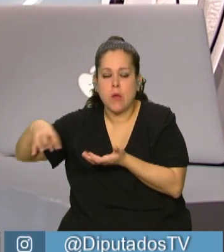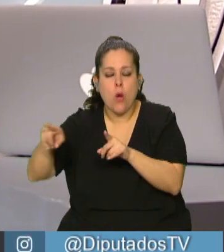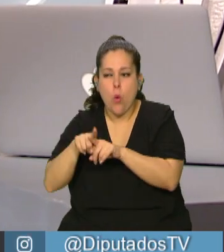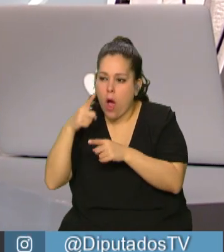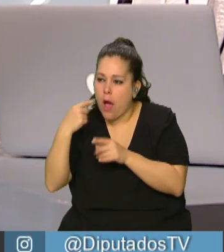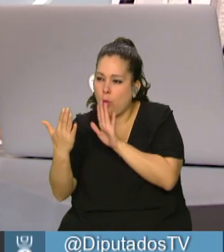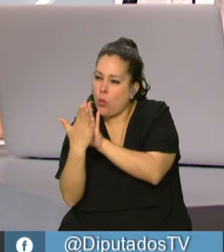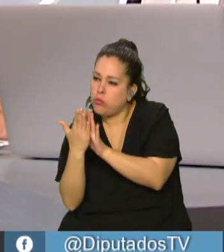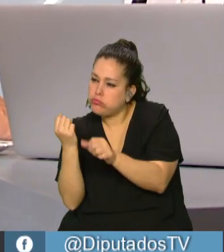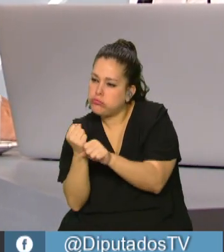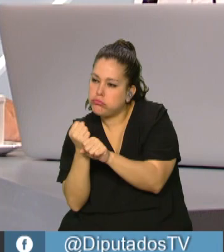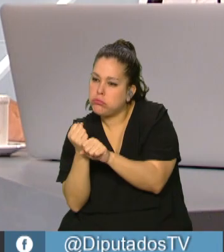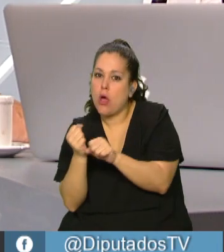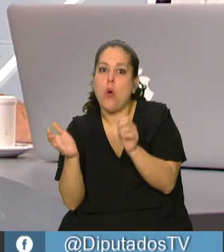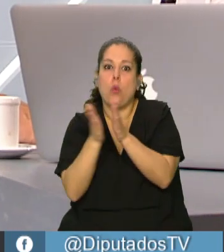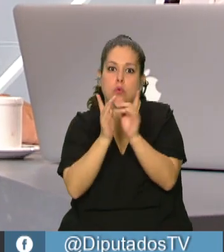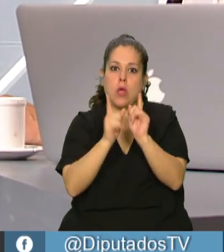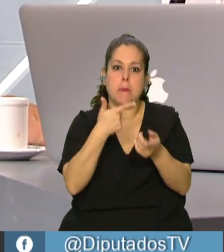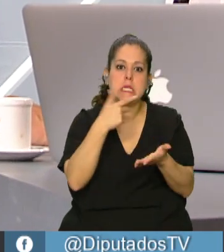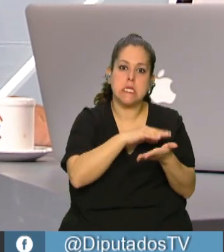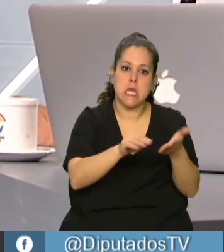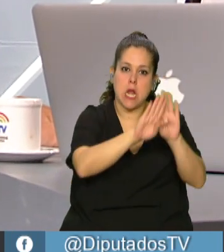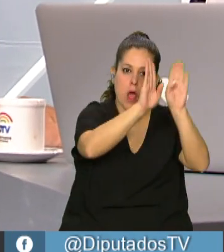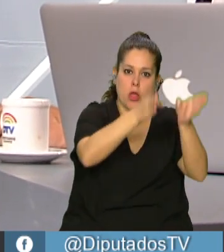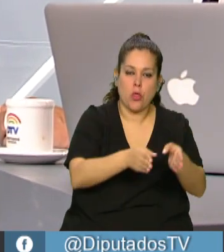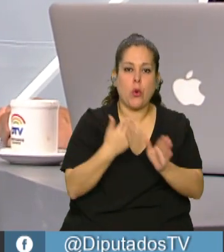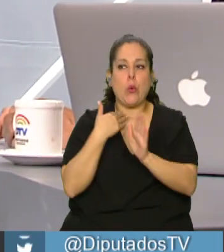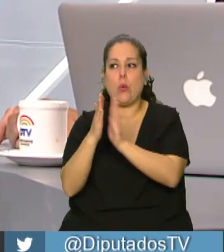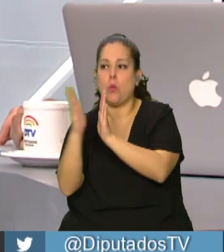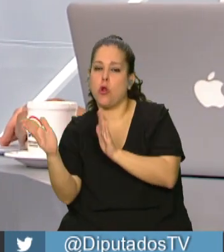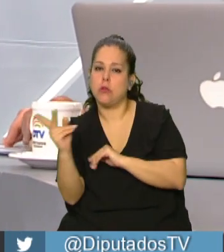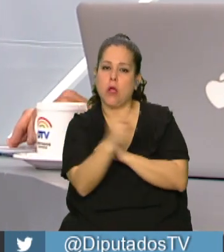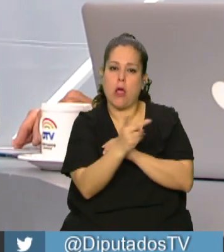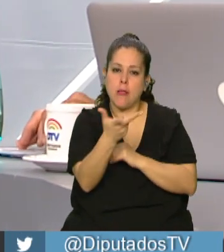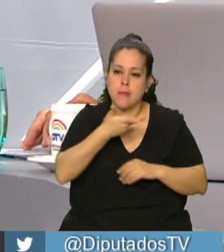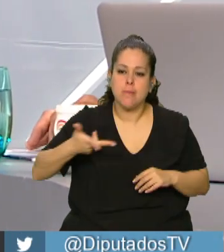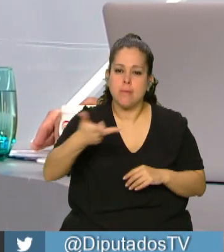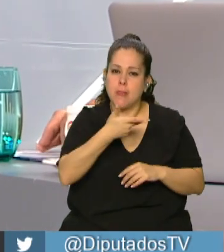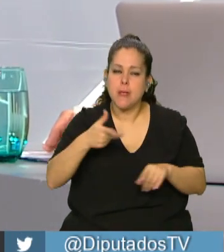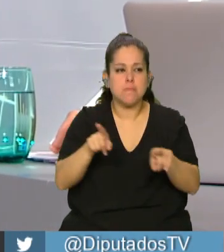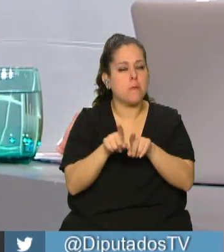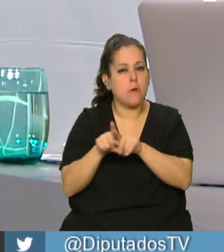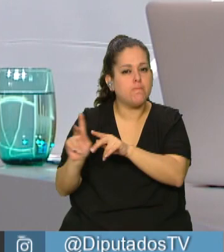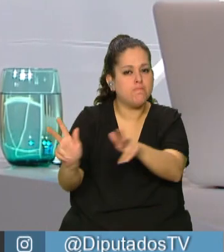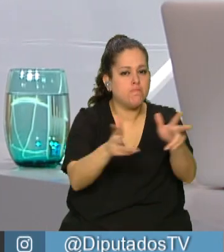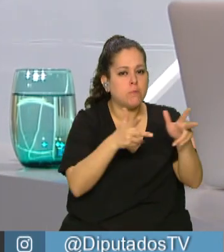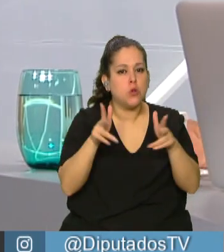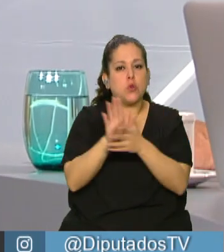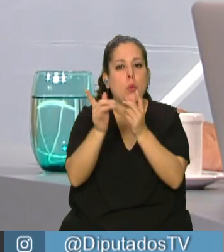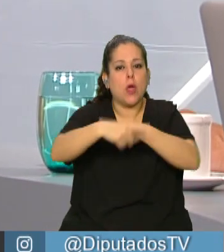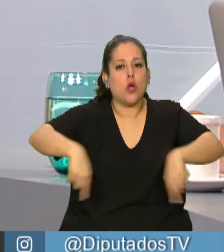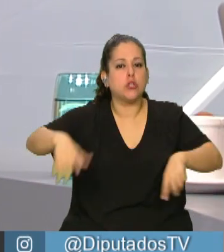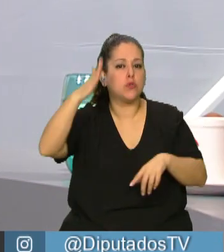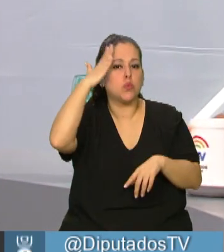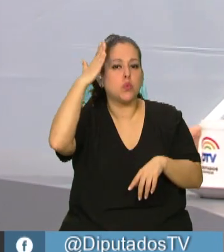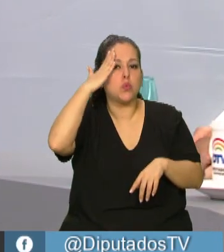junto al Senado y junto a Biblioteca como un mismo lenguaje y una misma temática a través de lo cultural, que es netamente